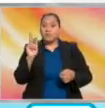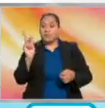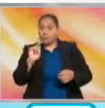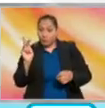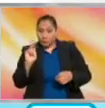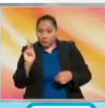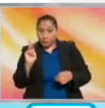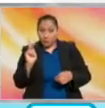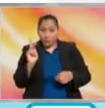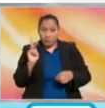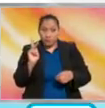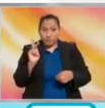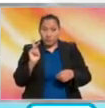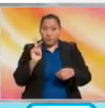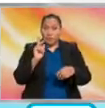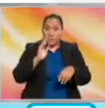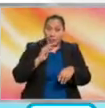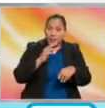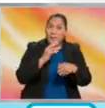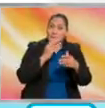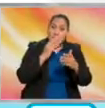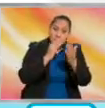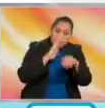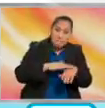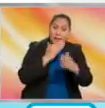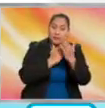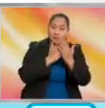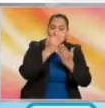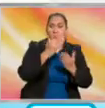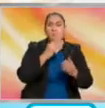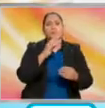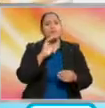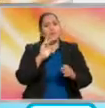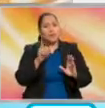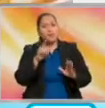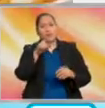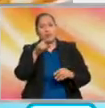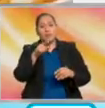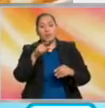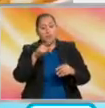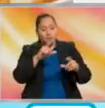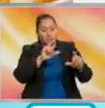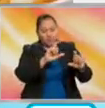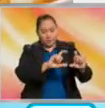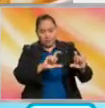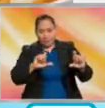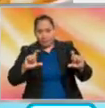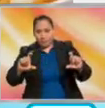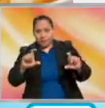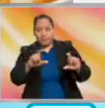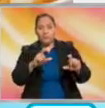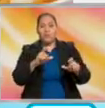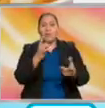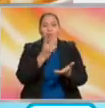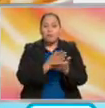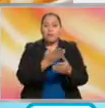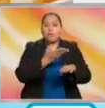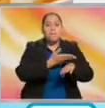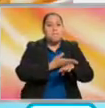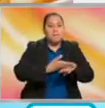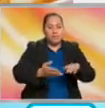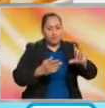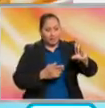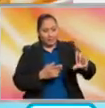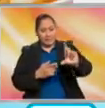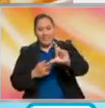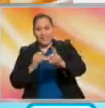tendría que ser más alto, ¿no? Bueno, Y pues, te compras ya tus Egapacks que venden en el súper, ¿no? De pura clara. Que a ti te encantan.